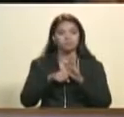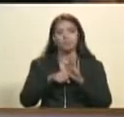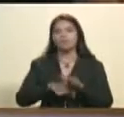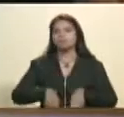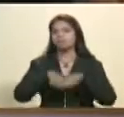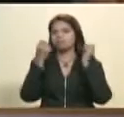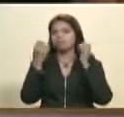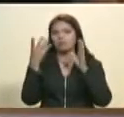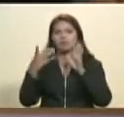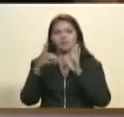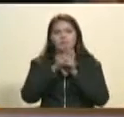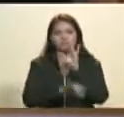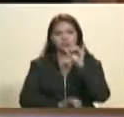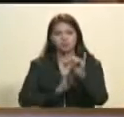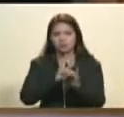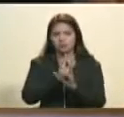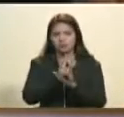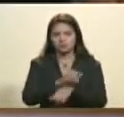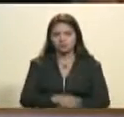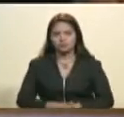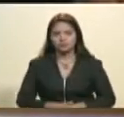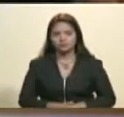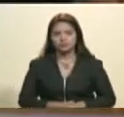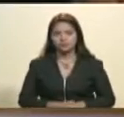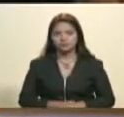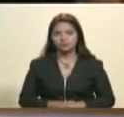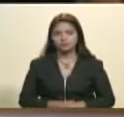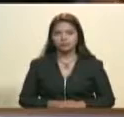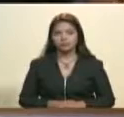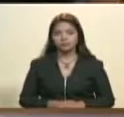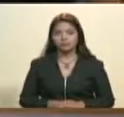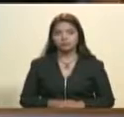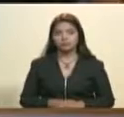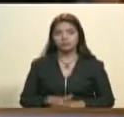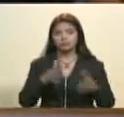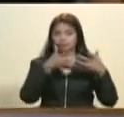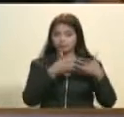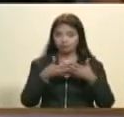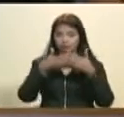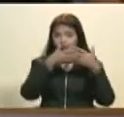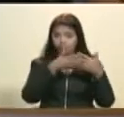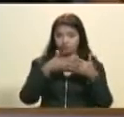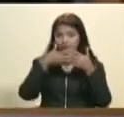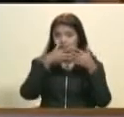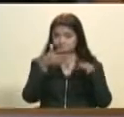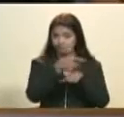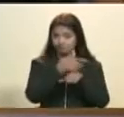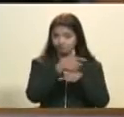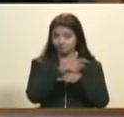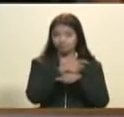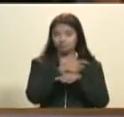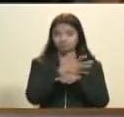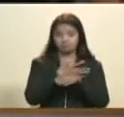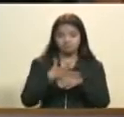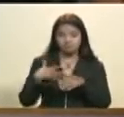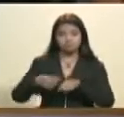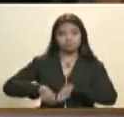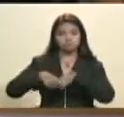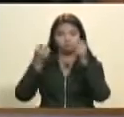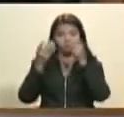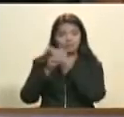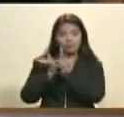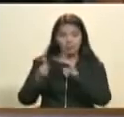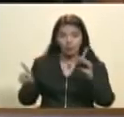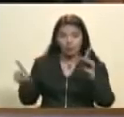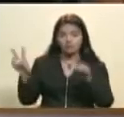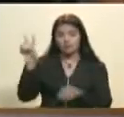derecho internacional. El gobierno de los Estados Unidos, en su afán de corroer la democracia de nuestra